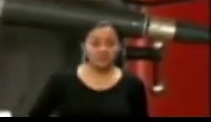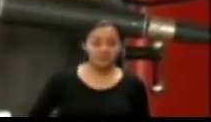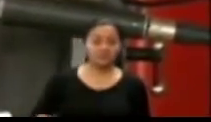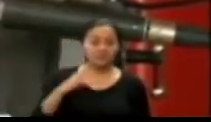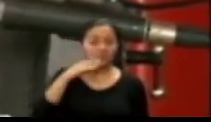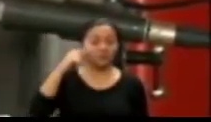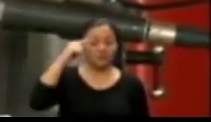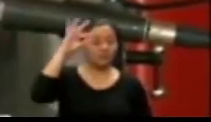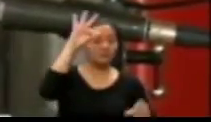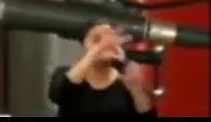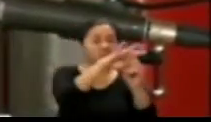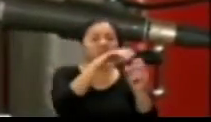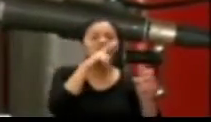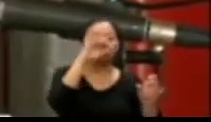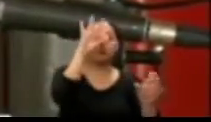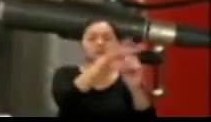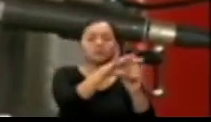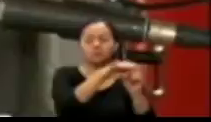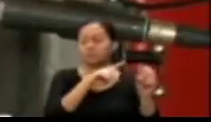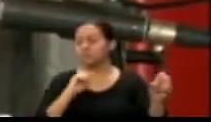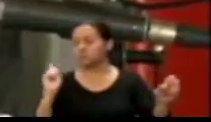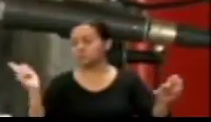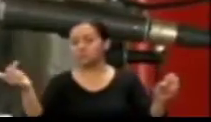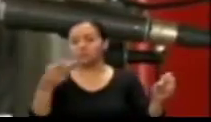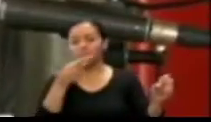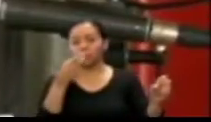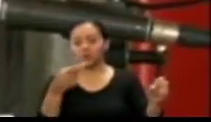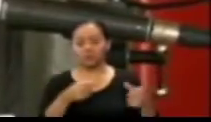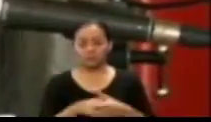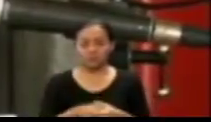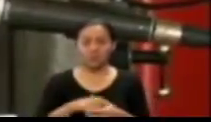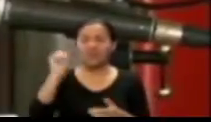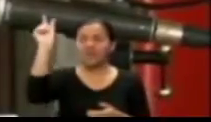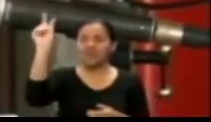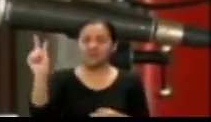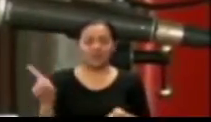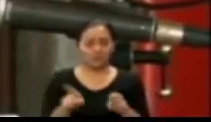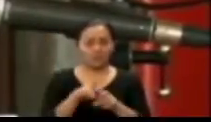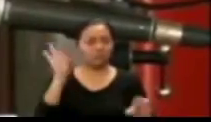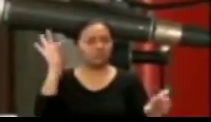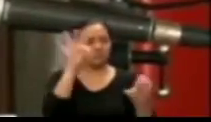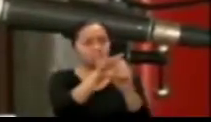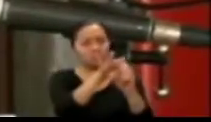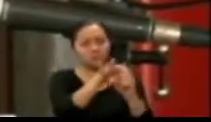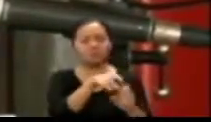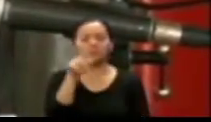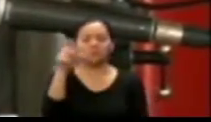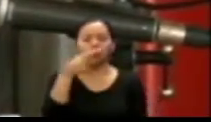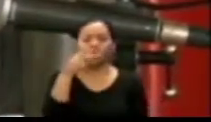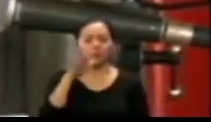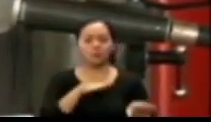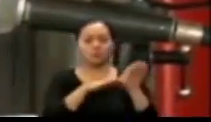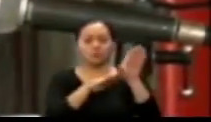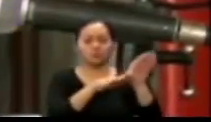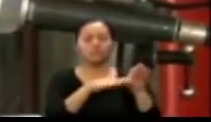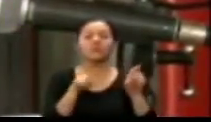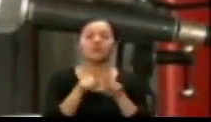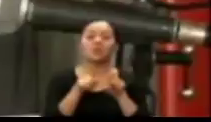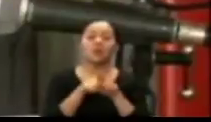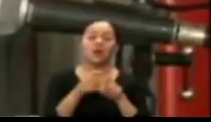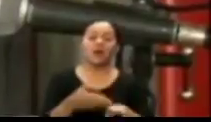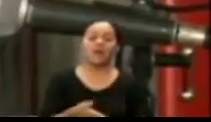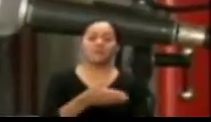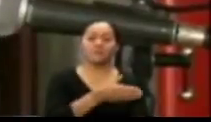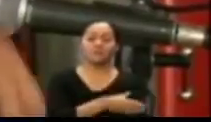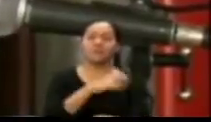por el pueblo. Y veo que en Italia los gobiernos han sido elegidos por el pueblo. Sencillamente es la Unión Europea, como antes era acá